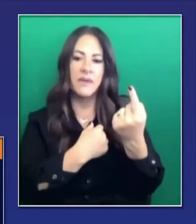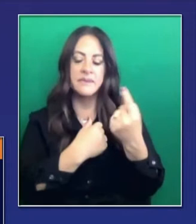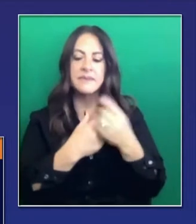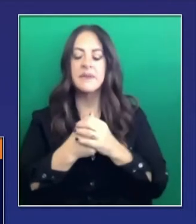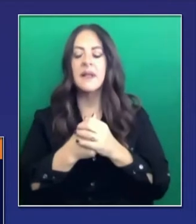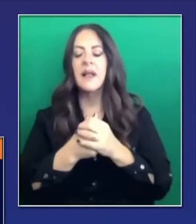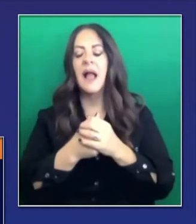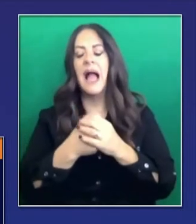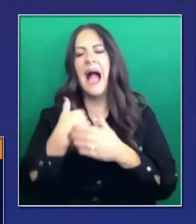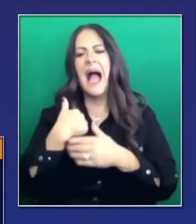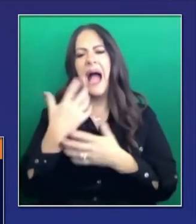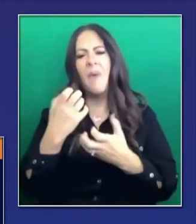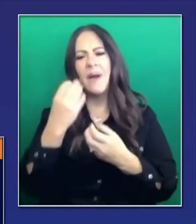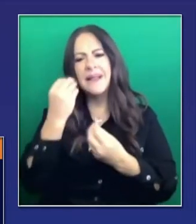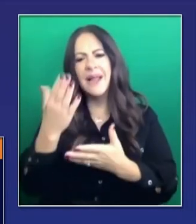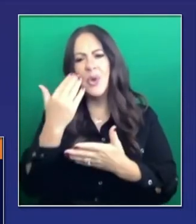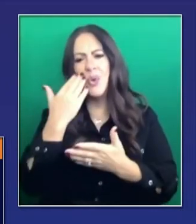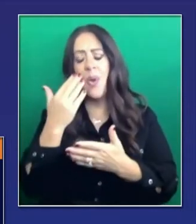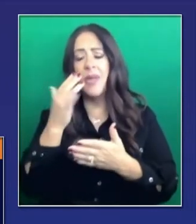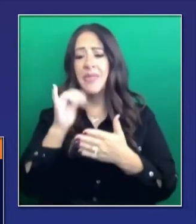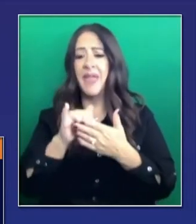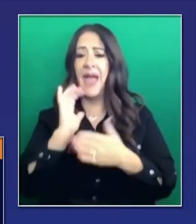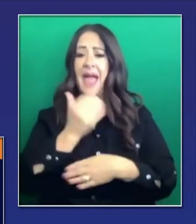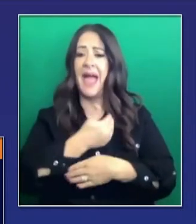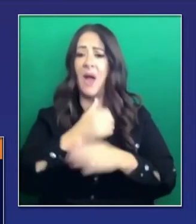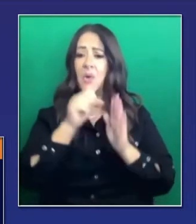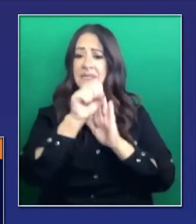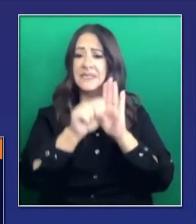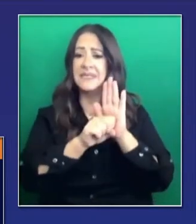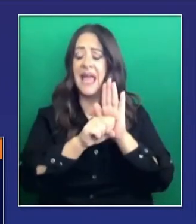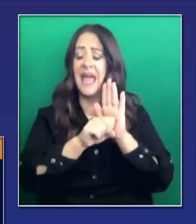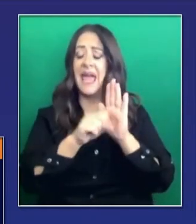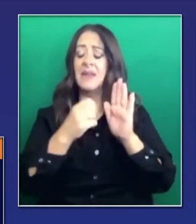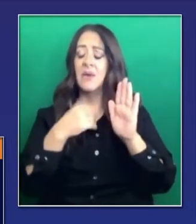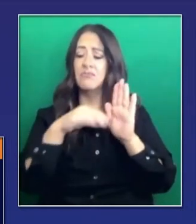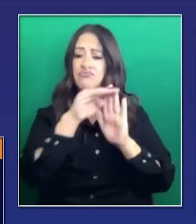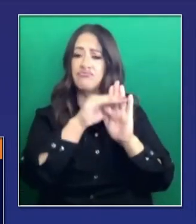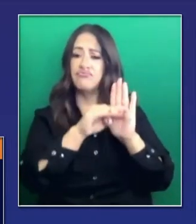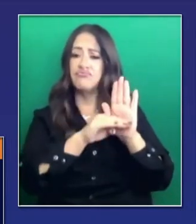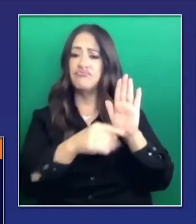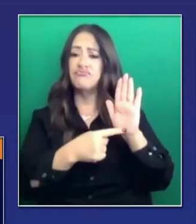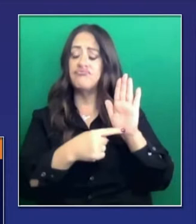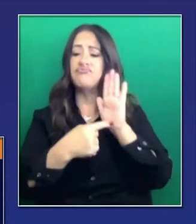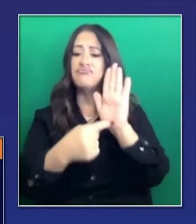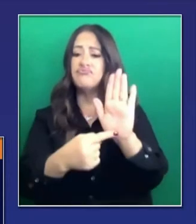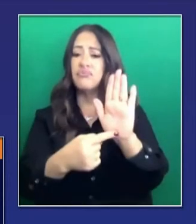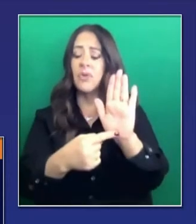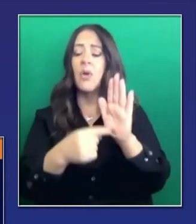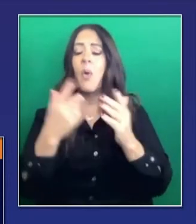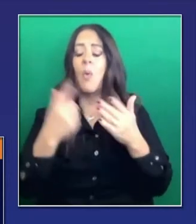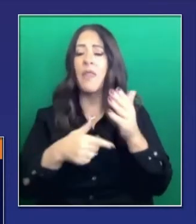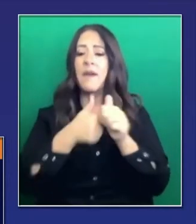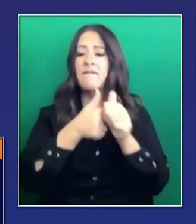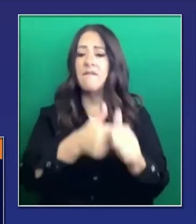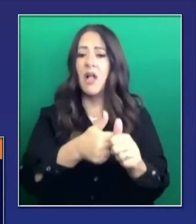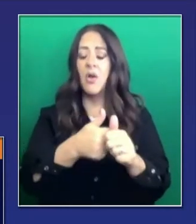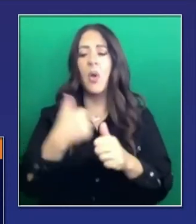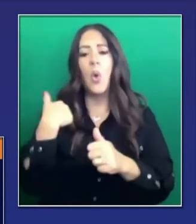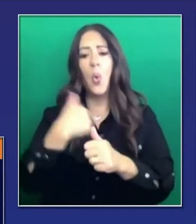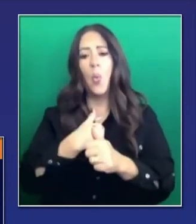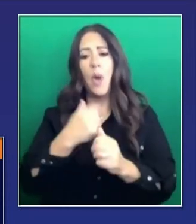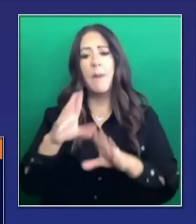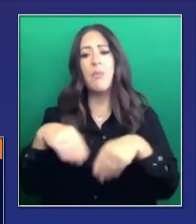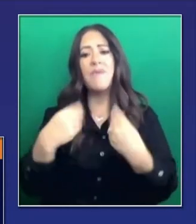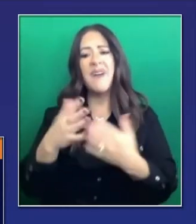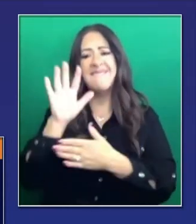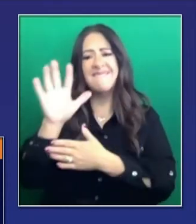implementó. Y les recuerdo que aparte de las pautas implementadas en mayo, también hemos expedido mucho dinero. Trabajando con la legislatura, 5,3